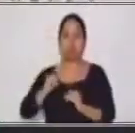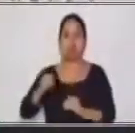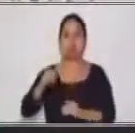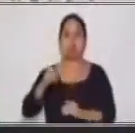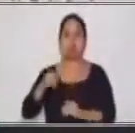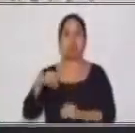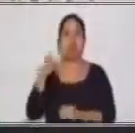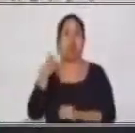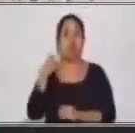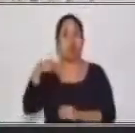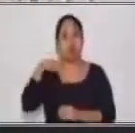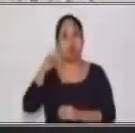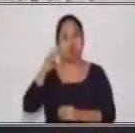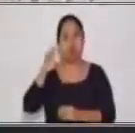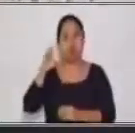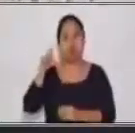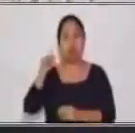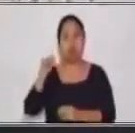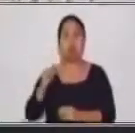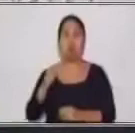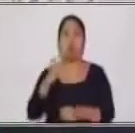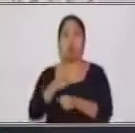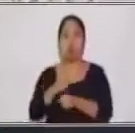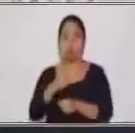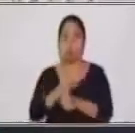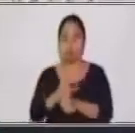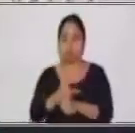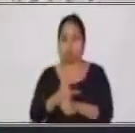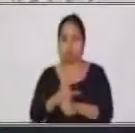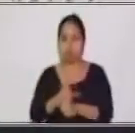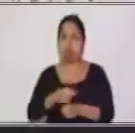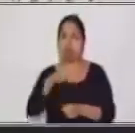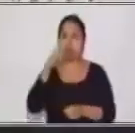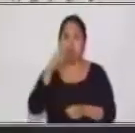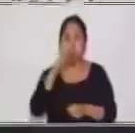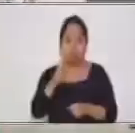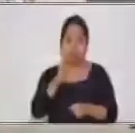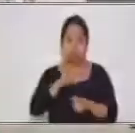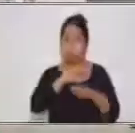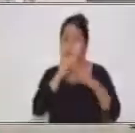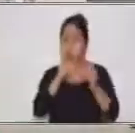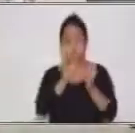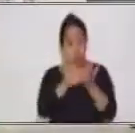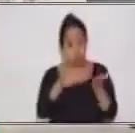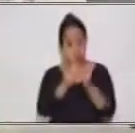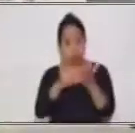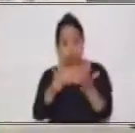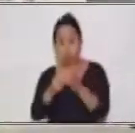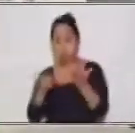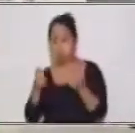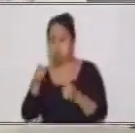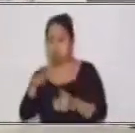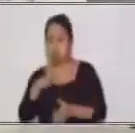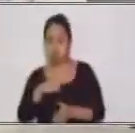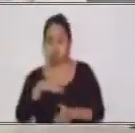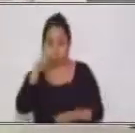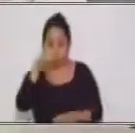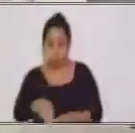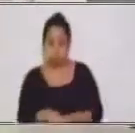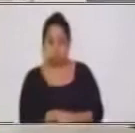y eso es muy importante porque a través de José Mía y Vidaurre podemos ver todos los textos literarios que nosotros tenemos en la